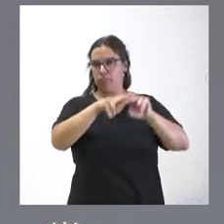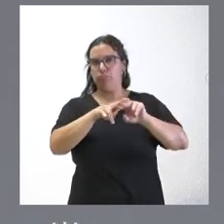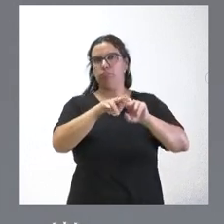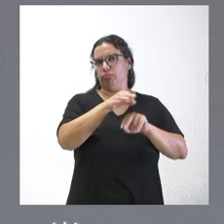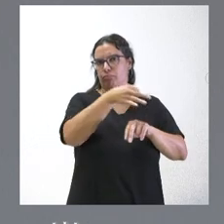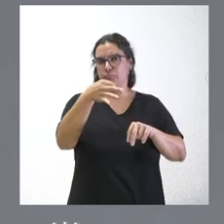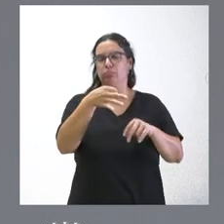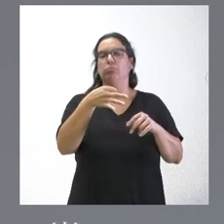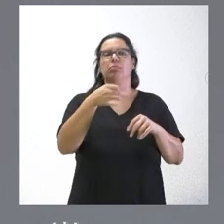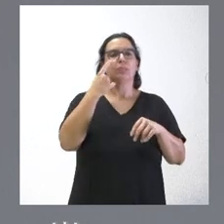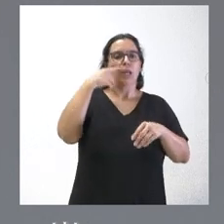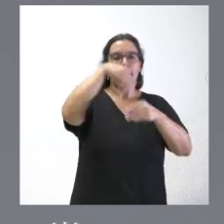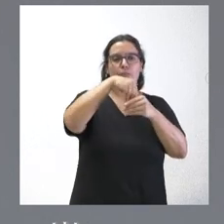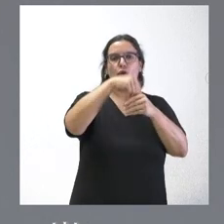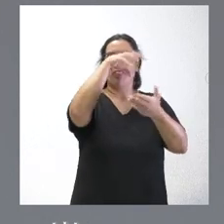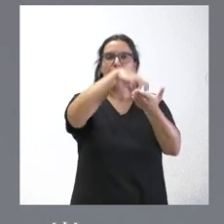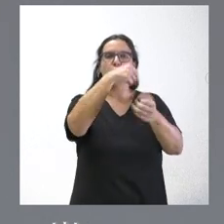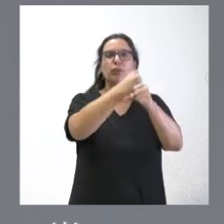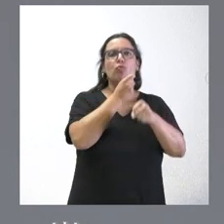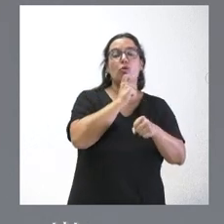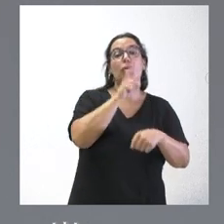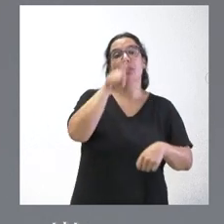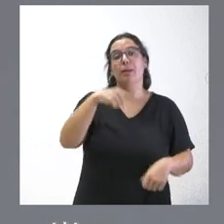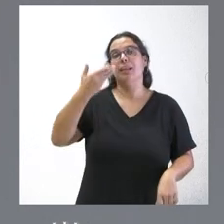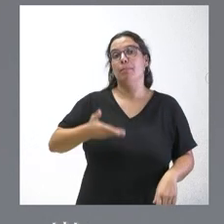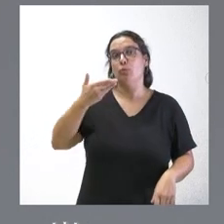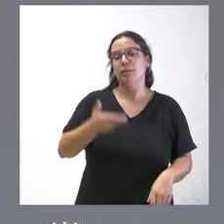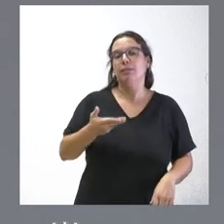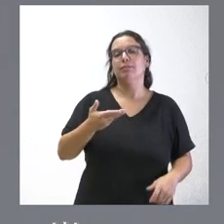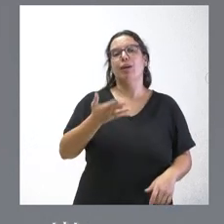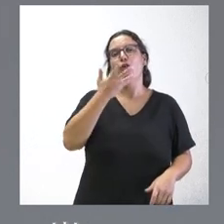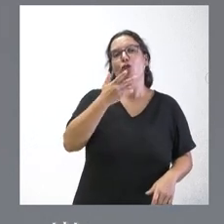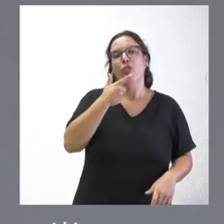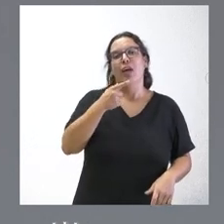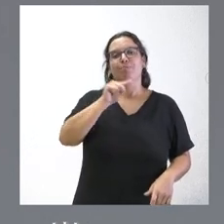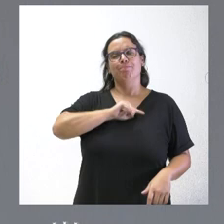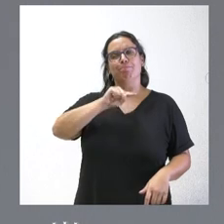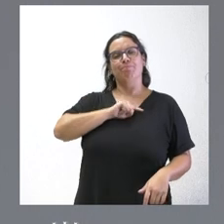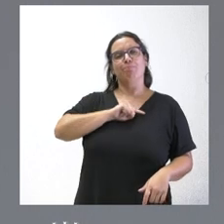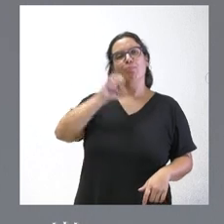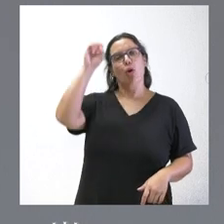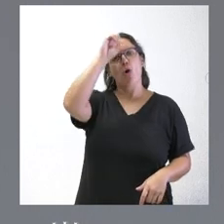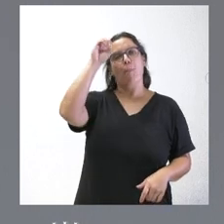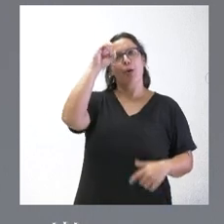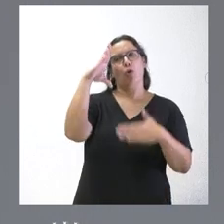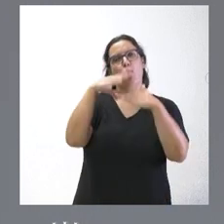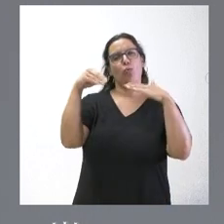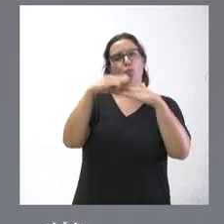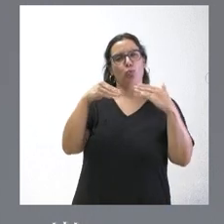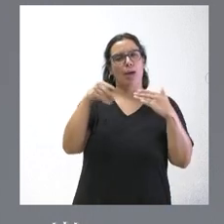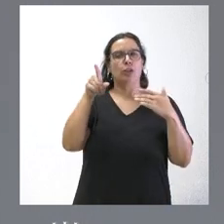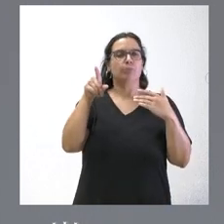organización y el trabajo del centro es importante conocer también la percepción de los usuarios la percepción